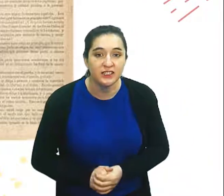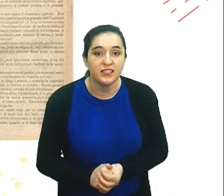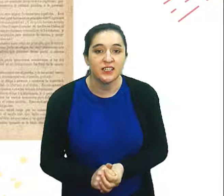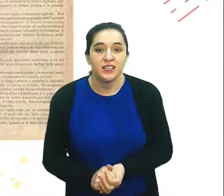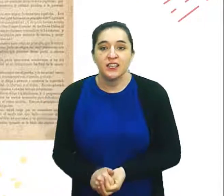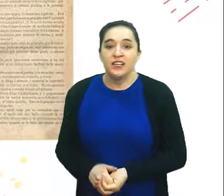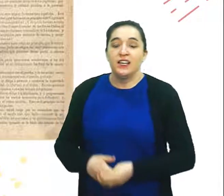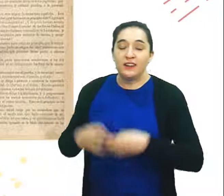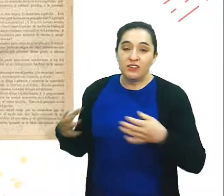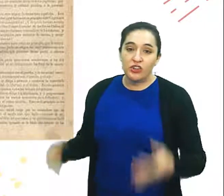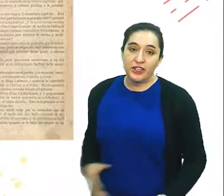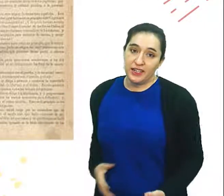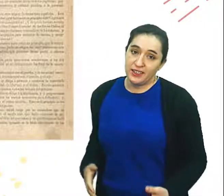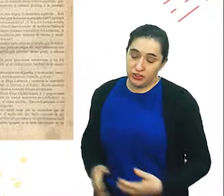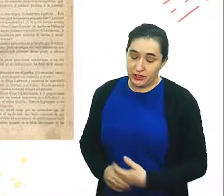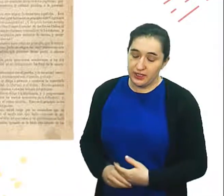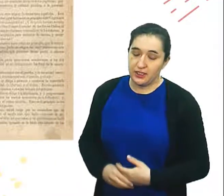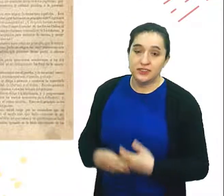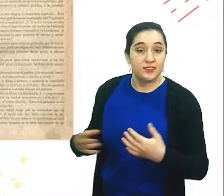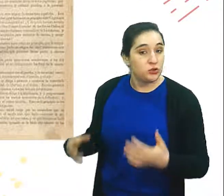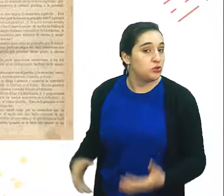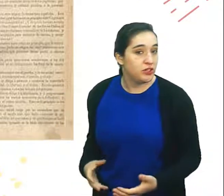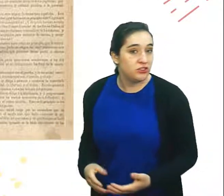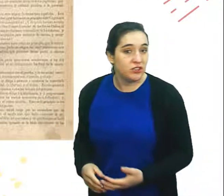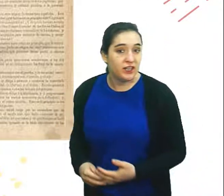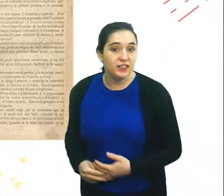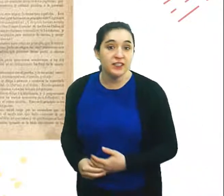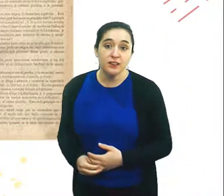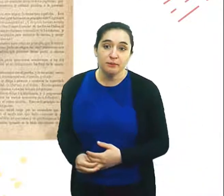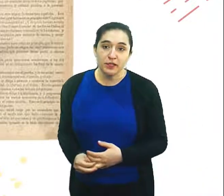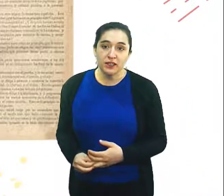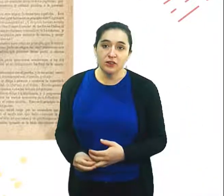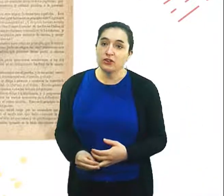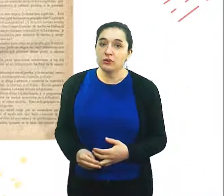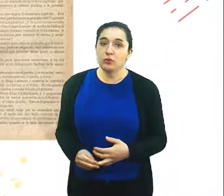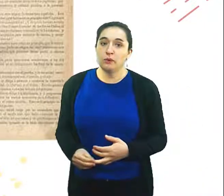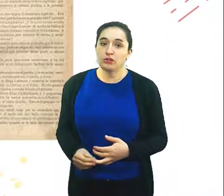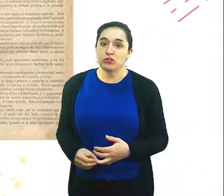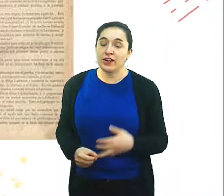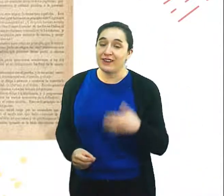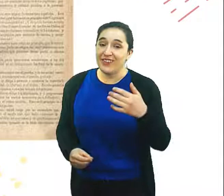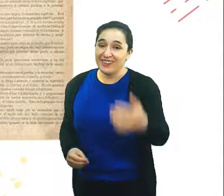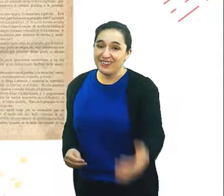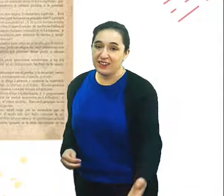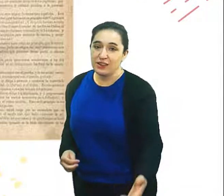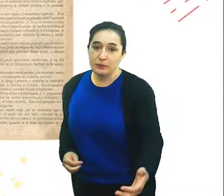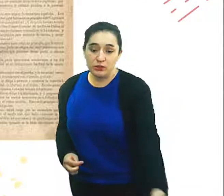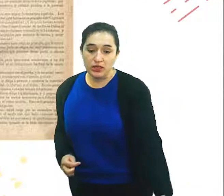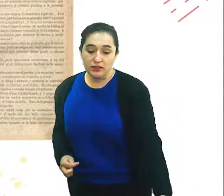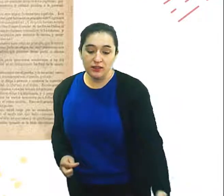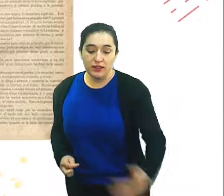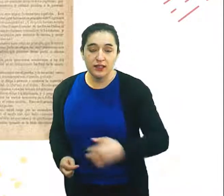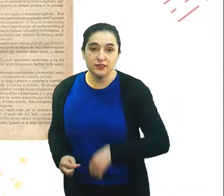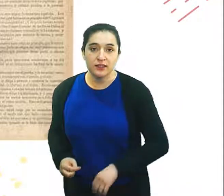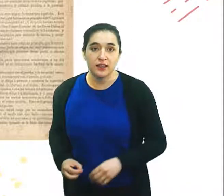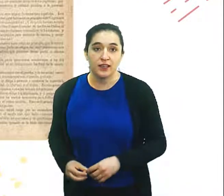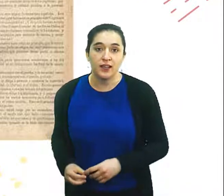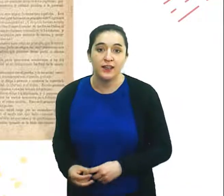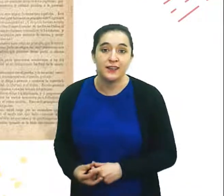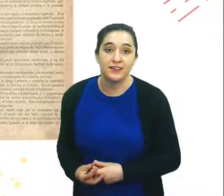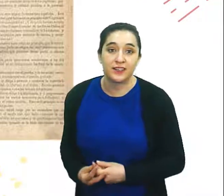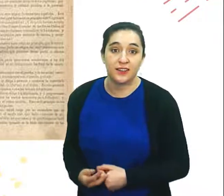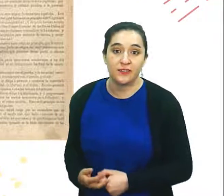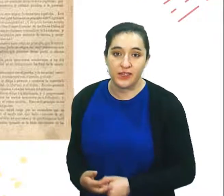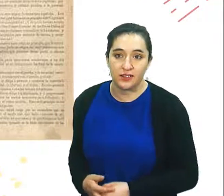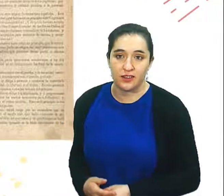Chile, la Biblioteca Nacional, el Instituto Nacional y también un paso relevante, importante, era